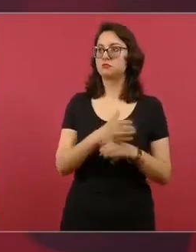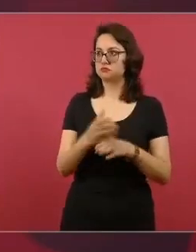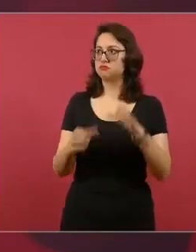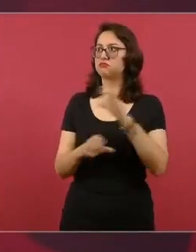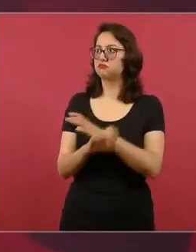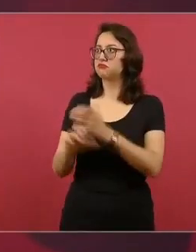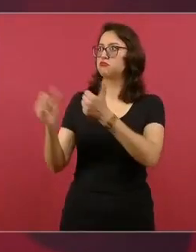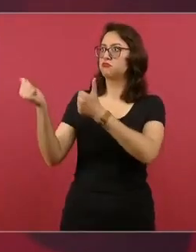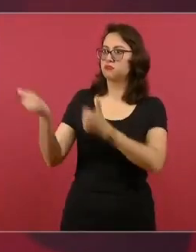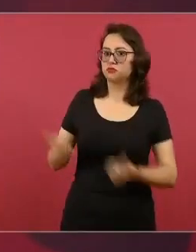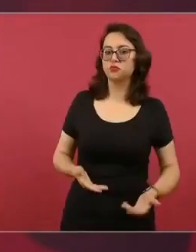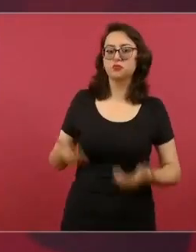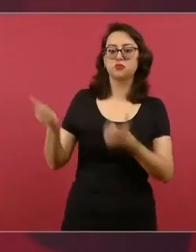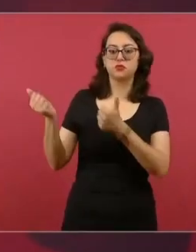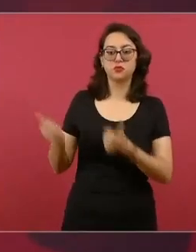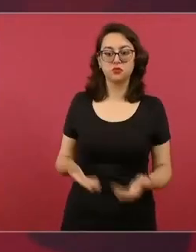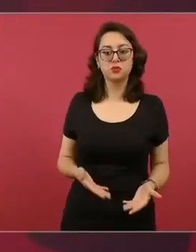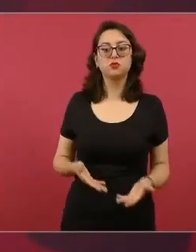todo coleccionistas